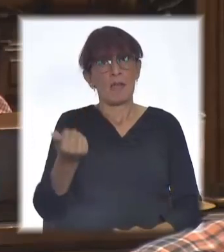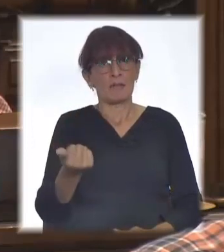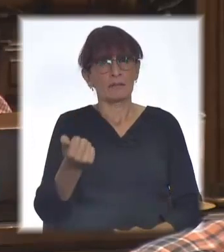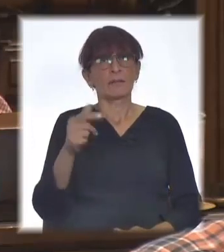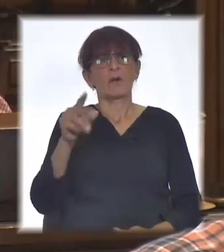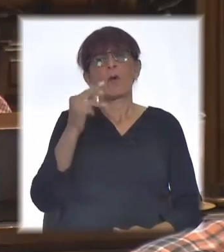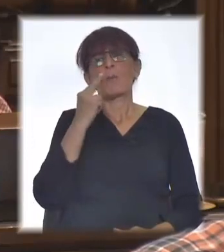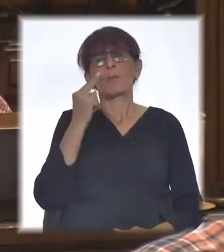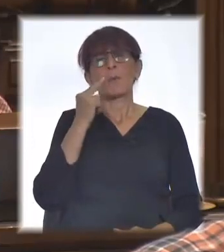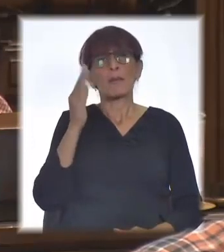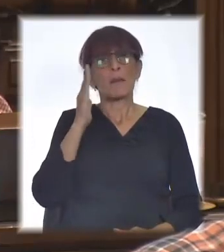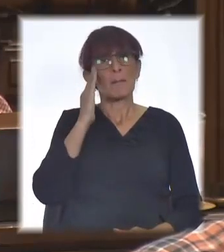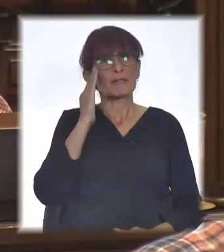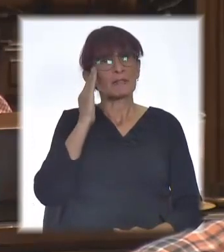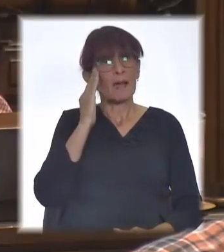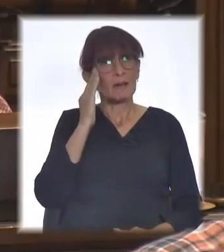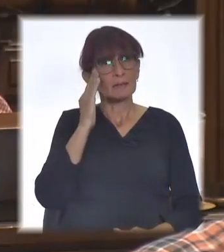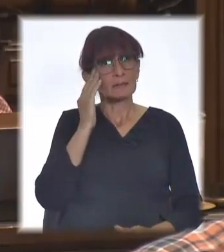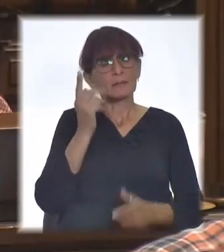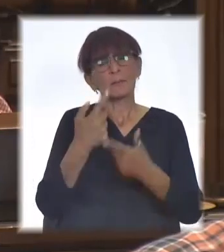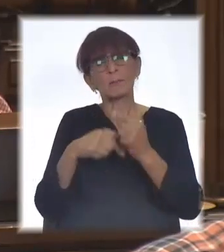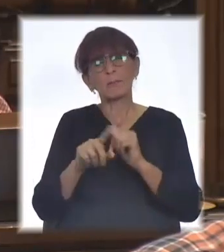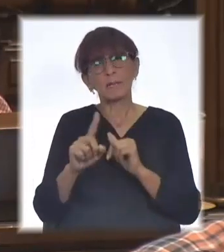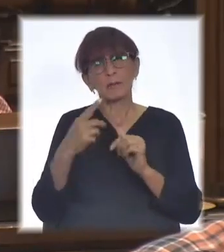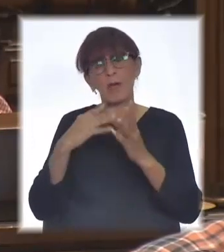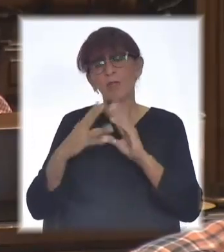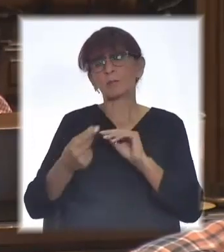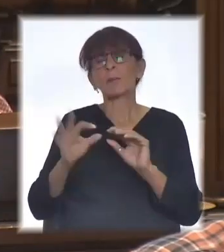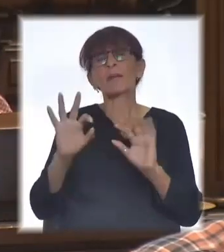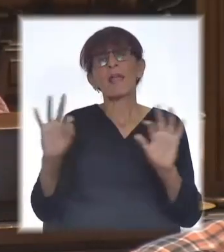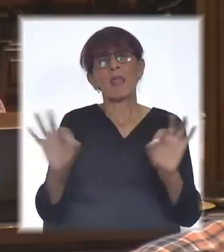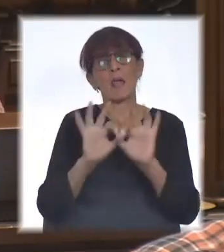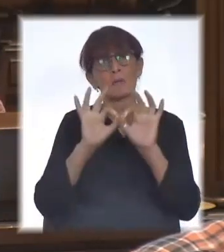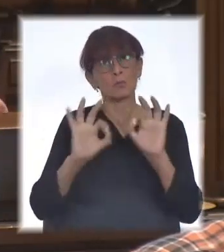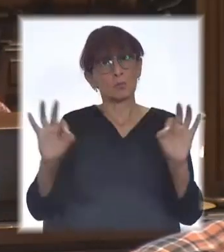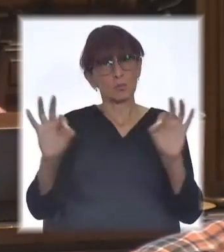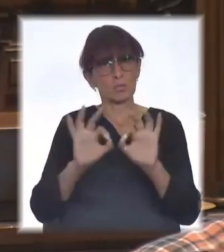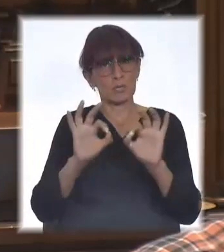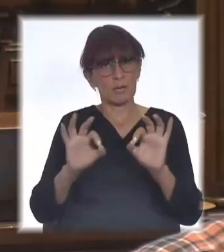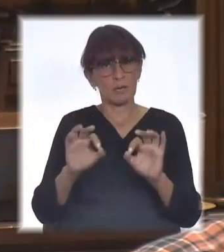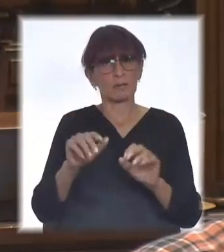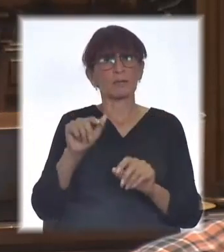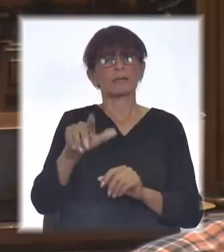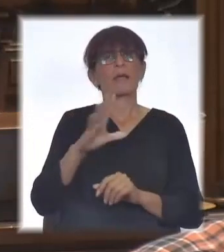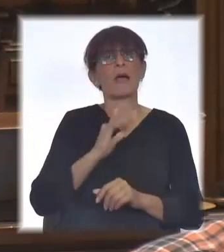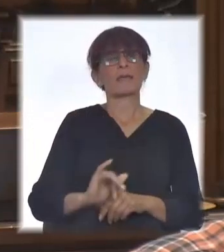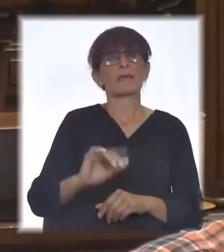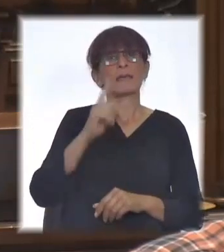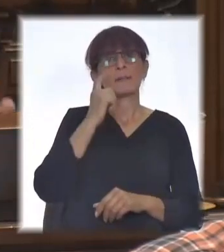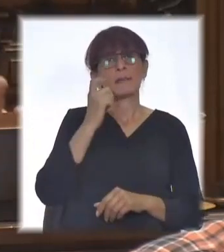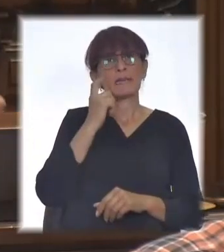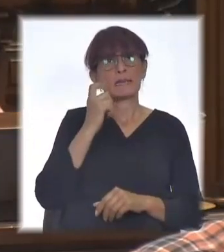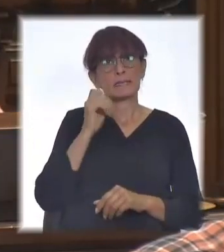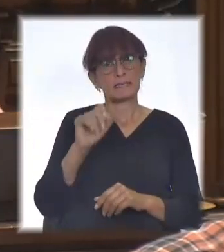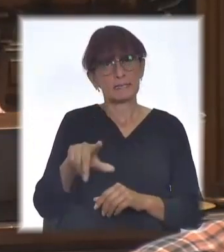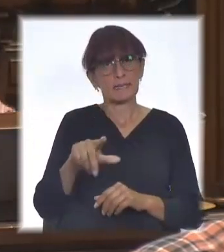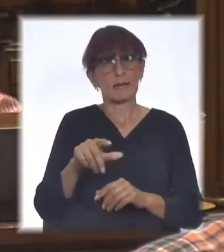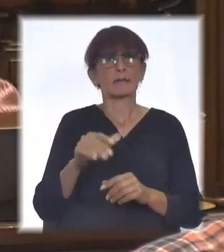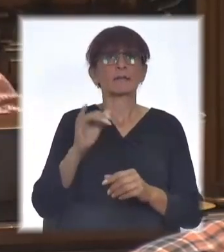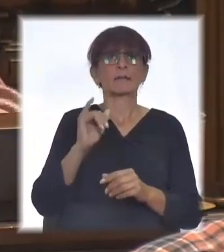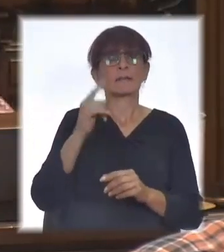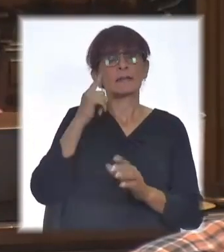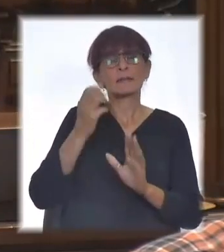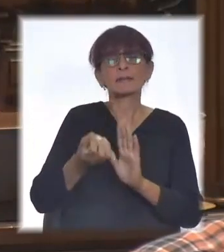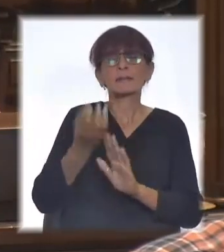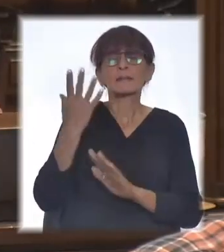con problemas mentales pero dotado para la música que luego transmitir una experiencia humana valiosa y recrear